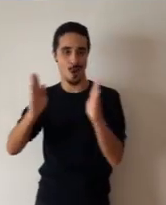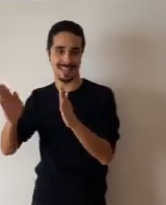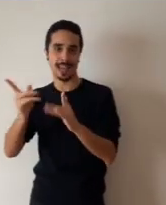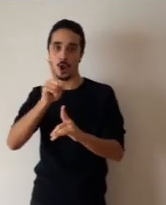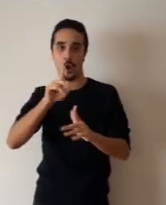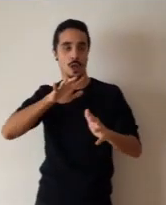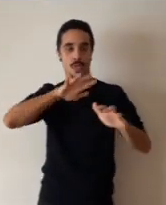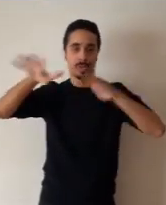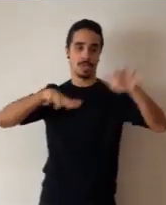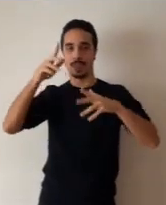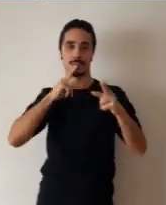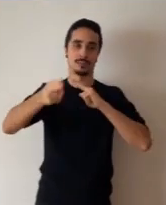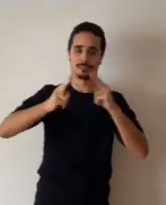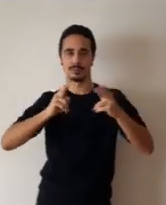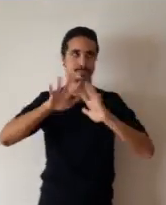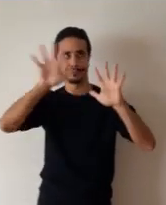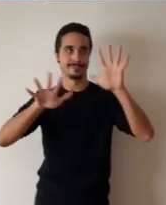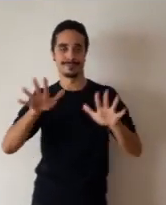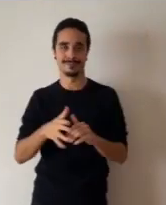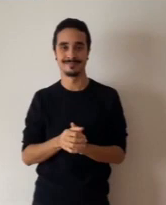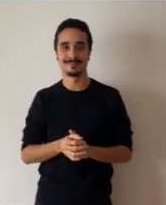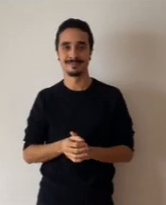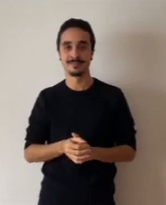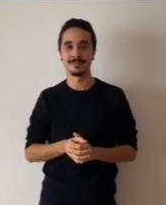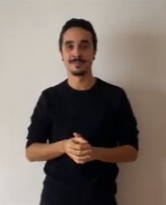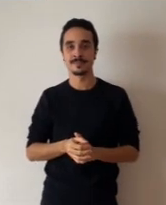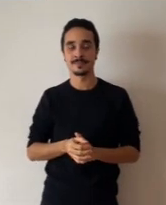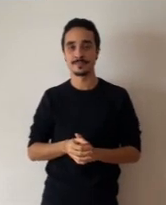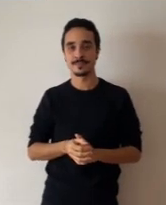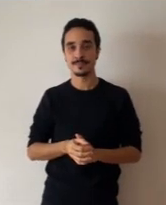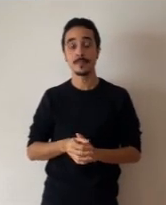más ordenadamente y no con el desorden que teníamos al inicio.